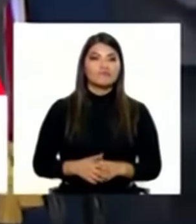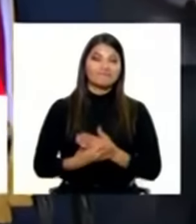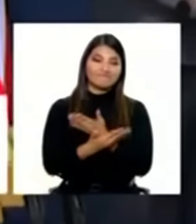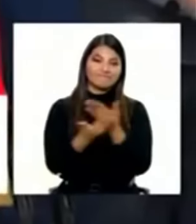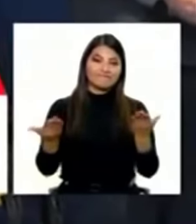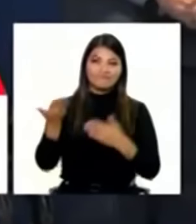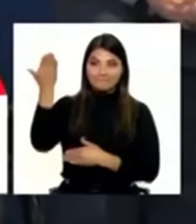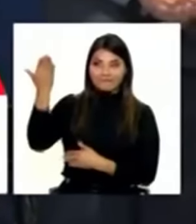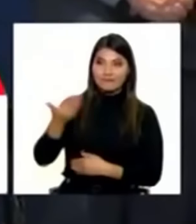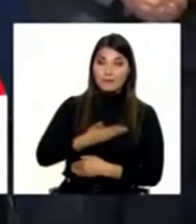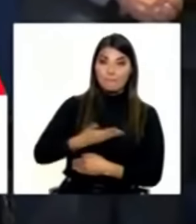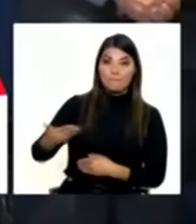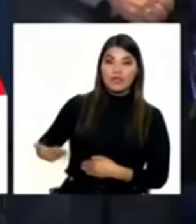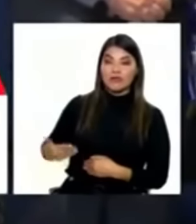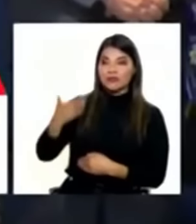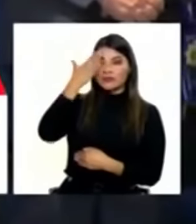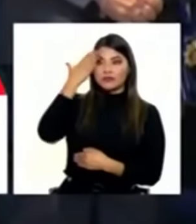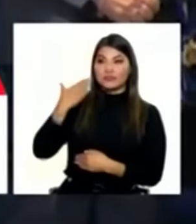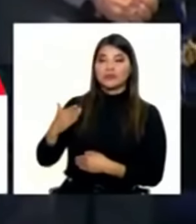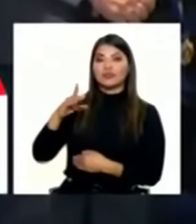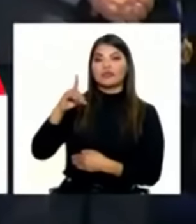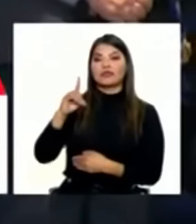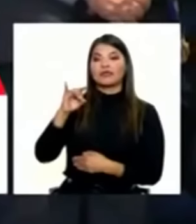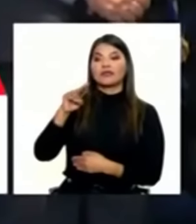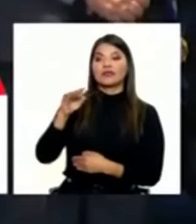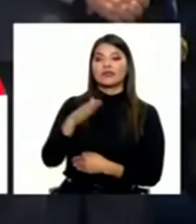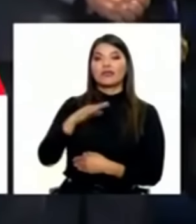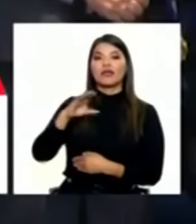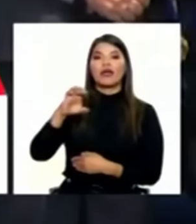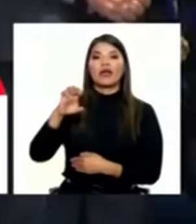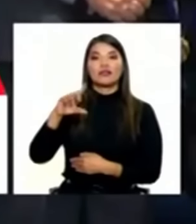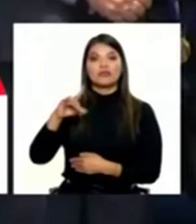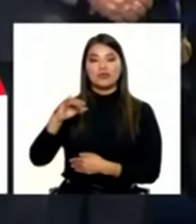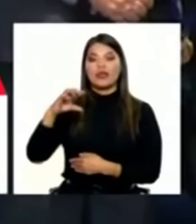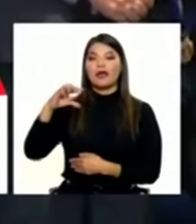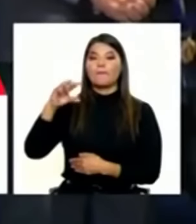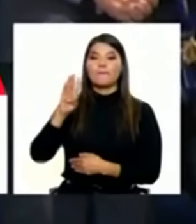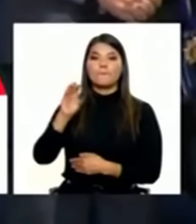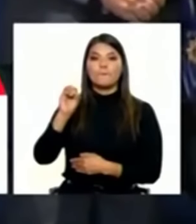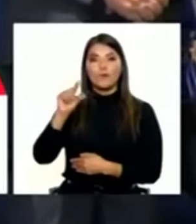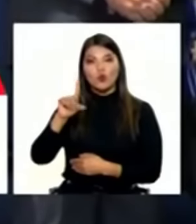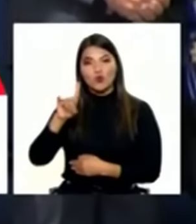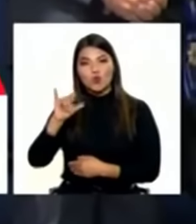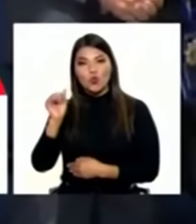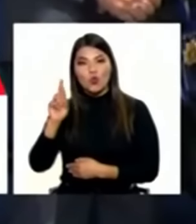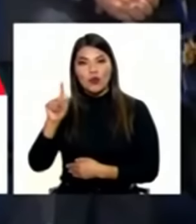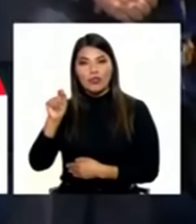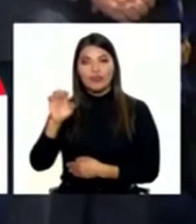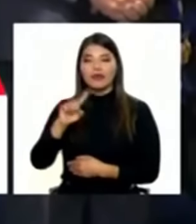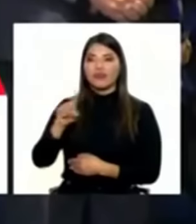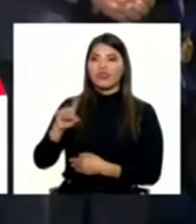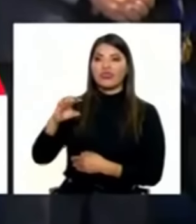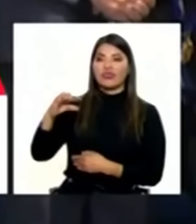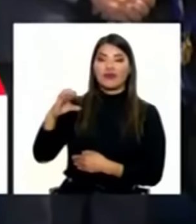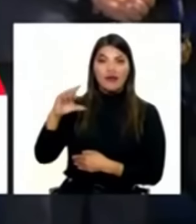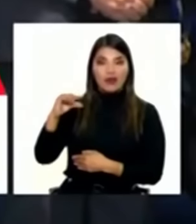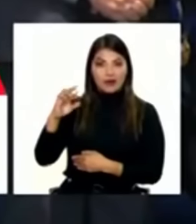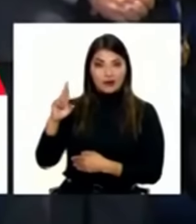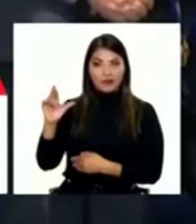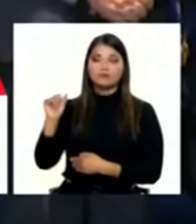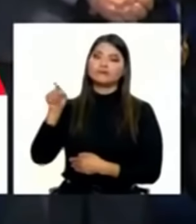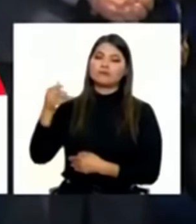Señora Dina Elcilia Boluarte Segarra, Presidente de la República